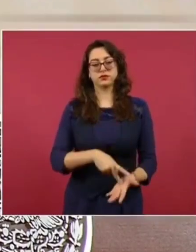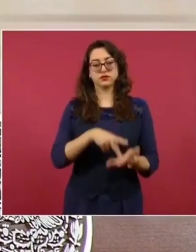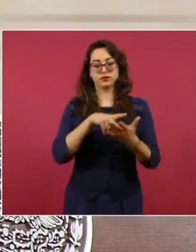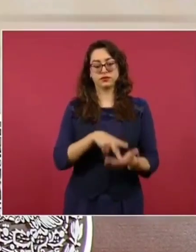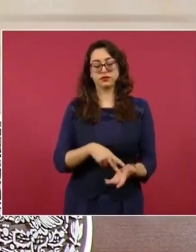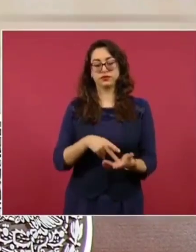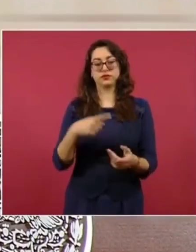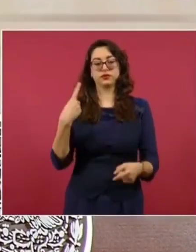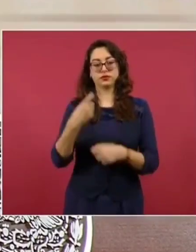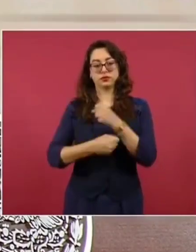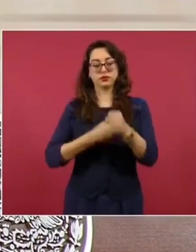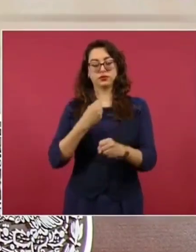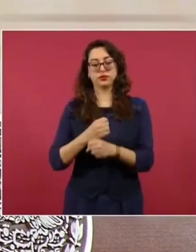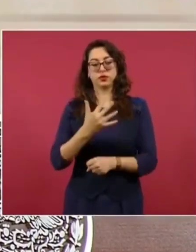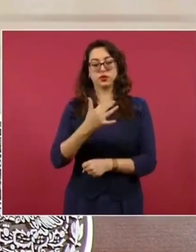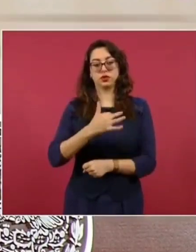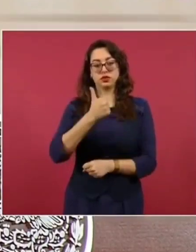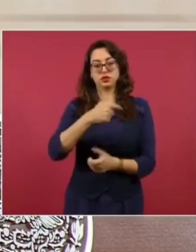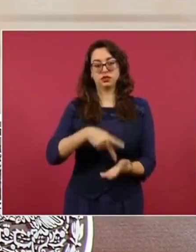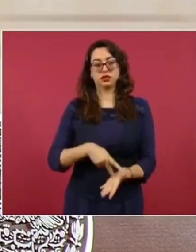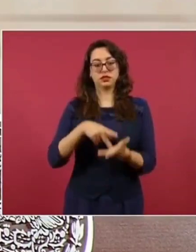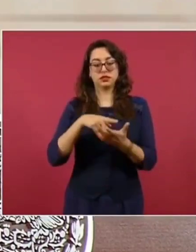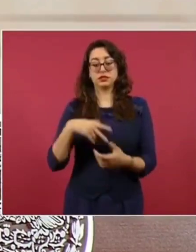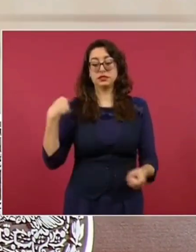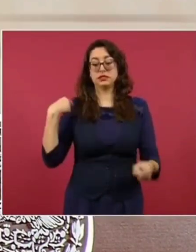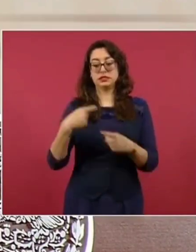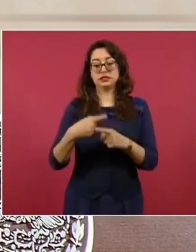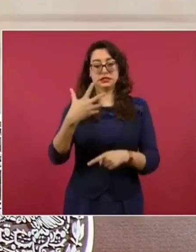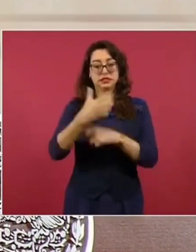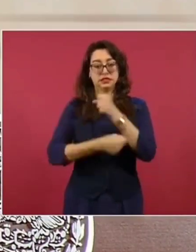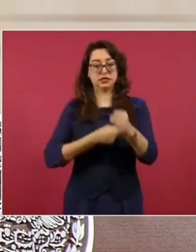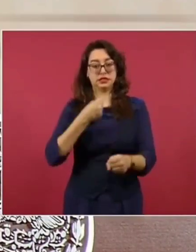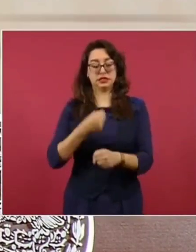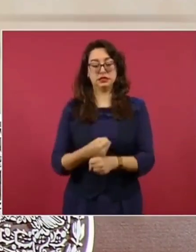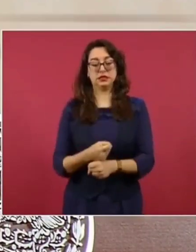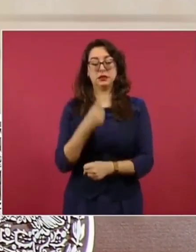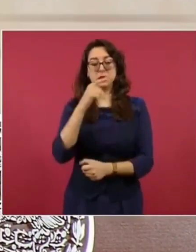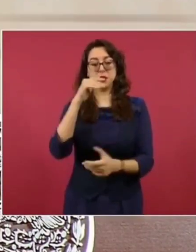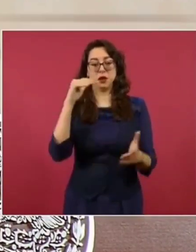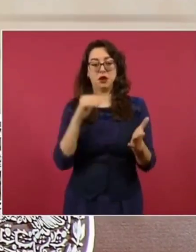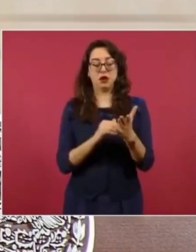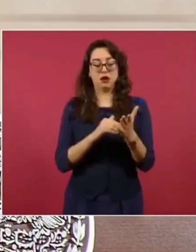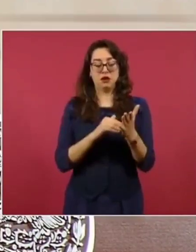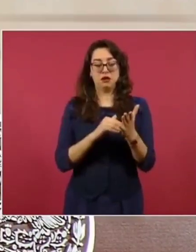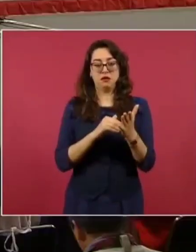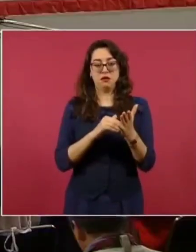año cincuenta y tres punto cinco kilogramos y durante la administración un total de